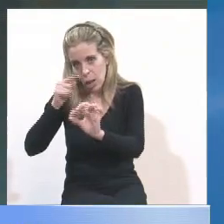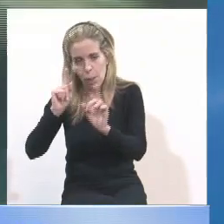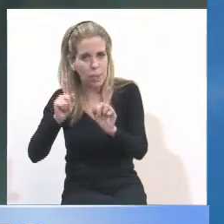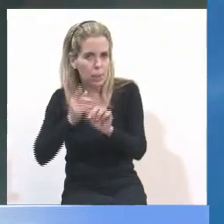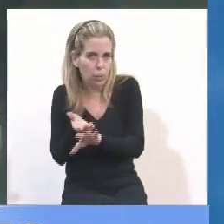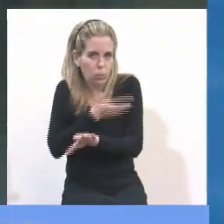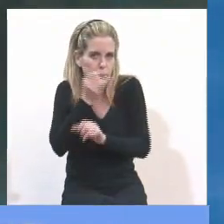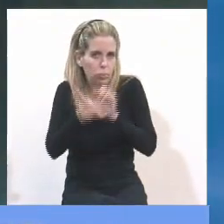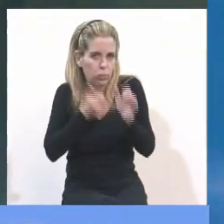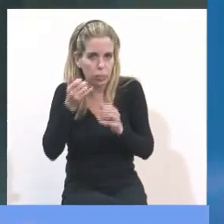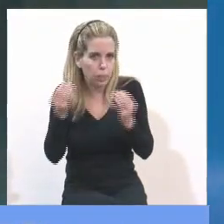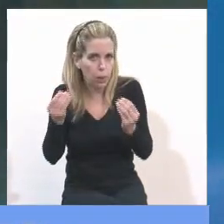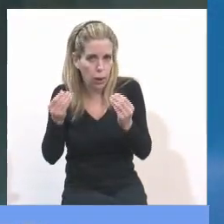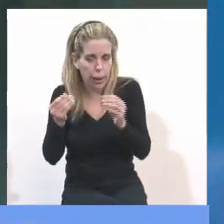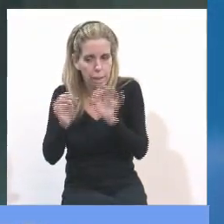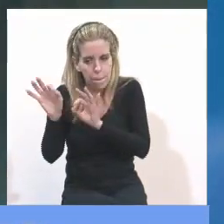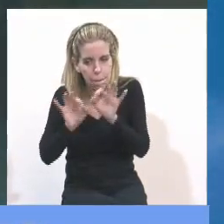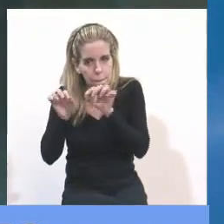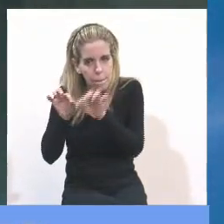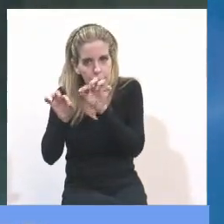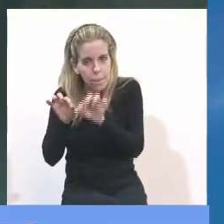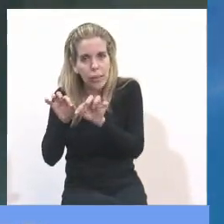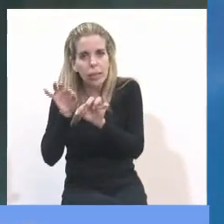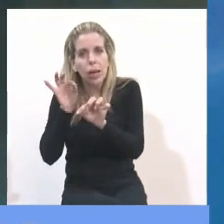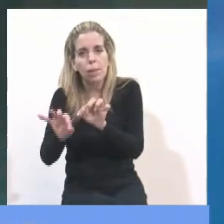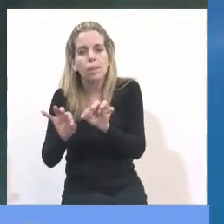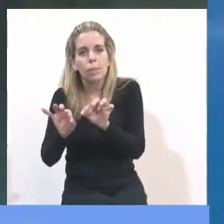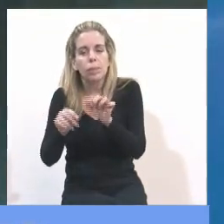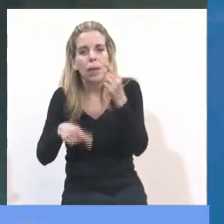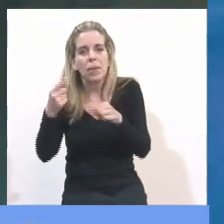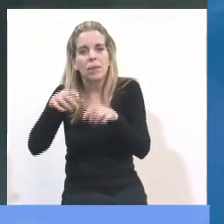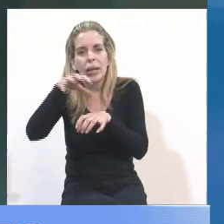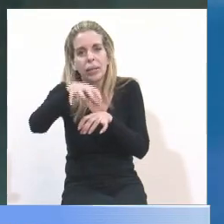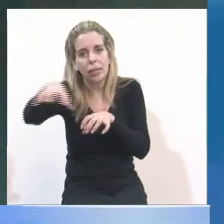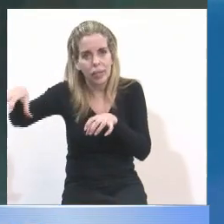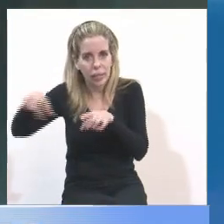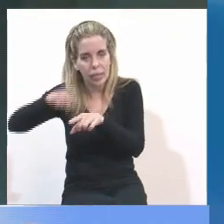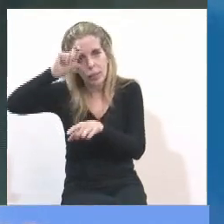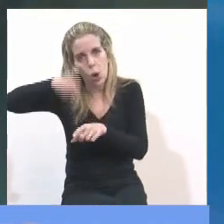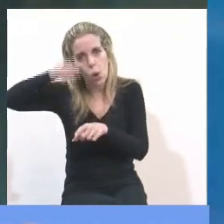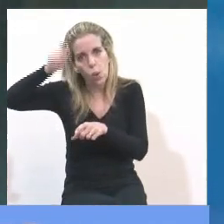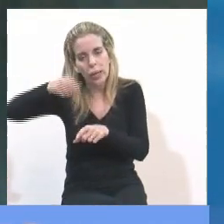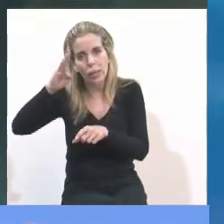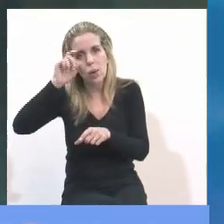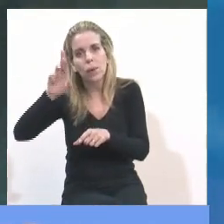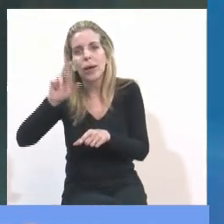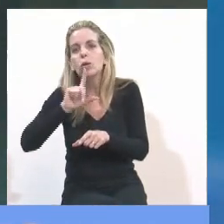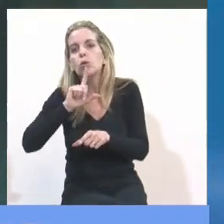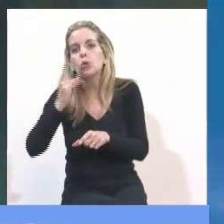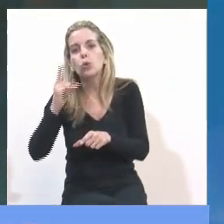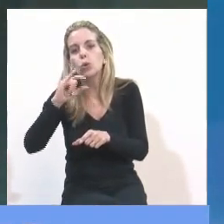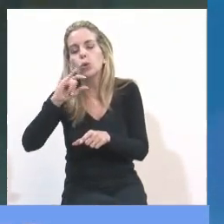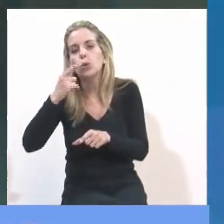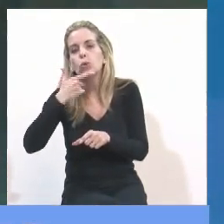los detalles del porqué de este agregado, y vamos a adicionar la distinta jurisdicción territorial del juez Bertuzzi. Entonces